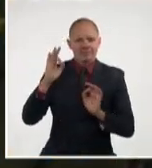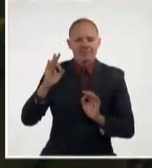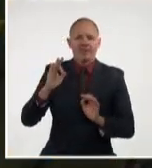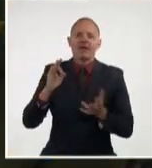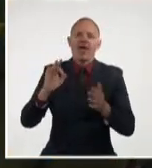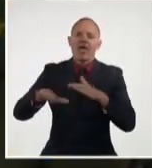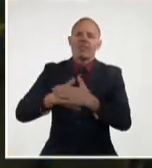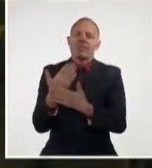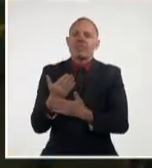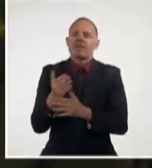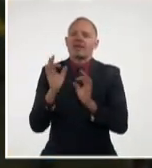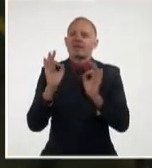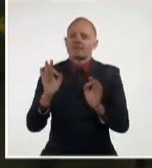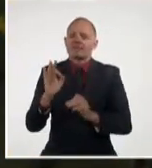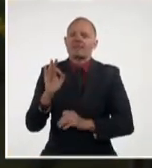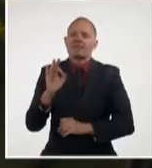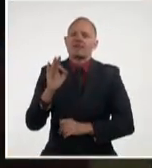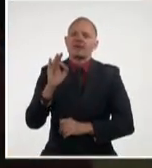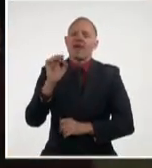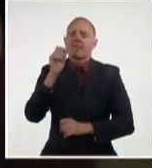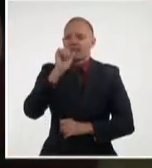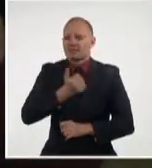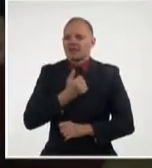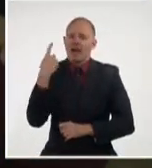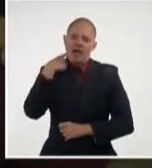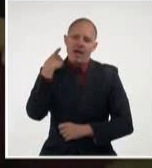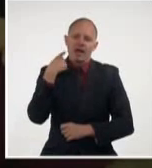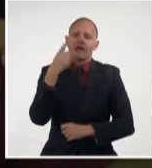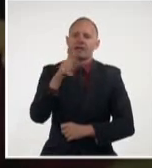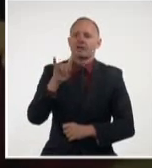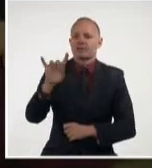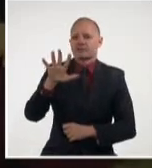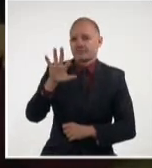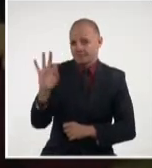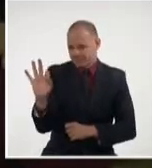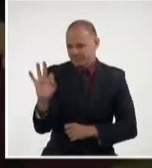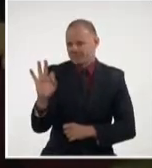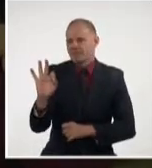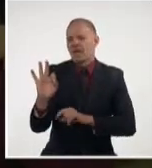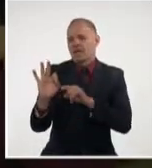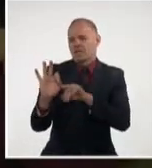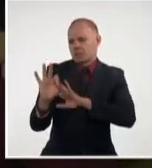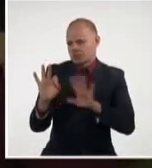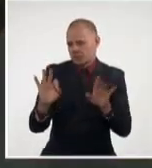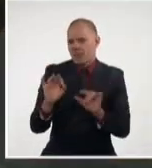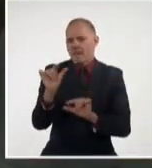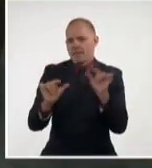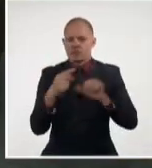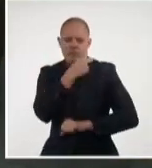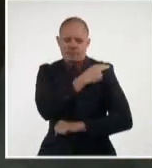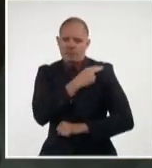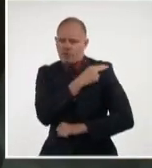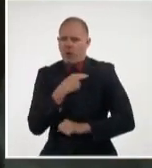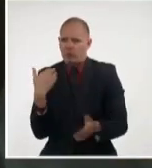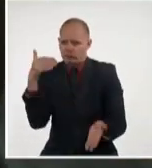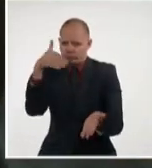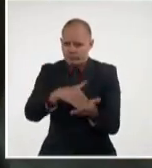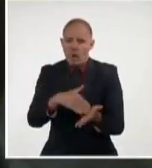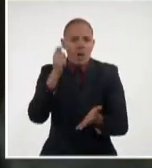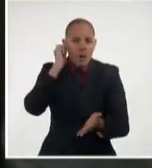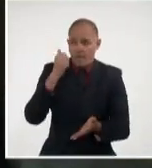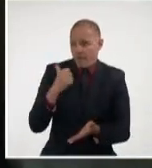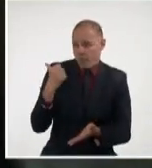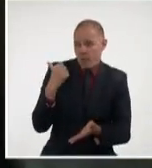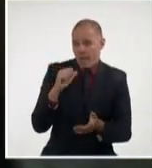de 1958. Al acto político-cultural asistieron la integrante del Comité Central del Partido, Davy Pérez Martín,